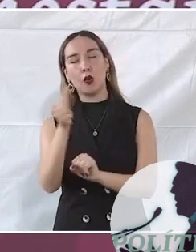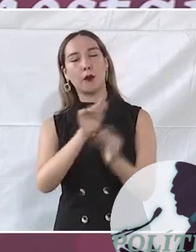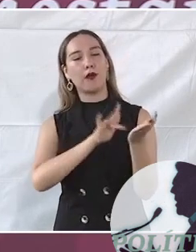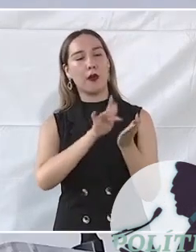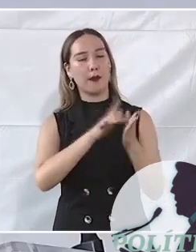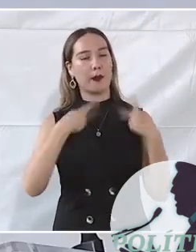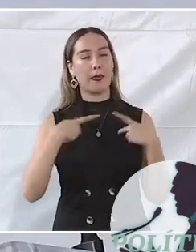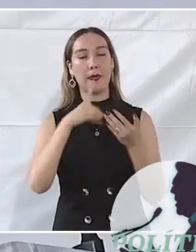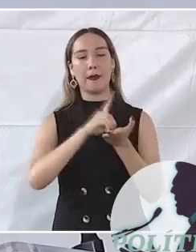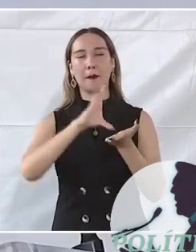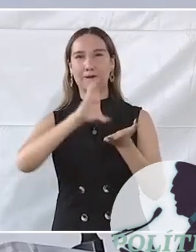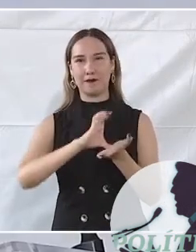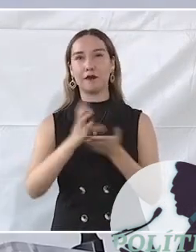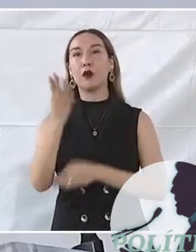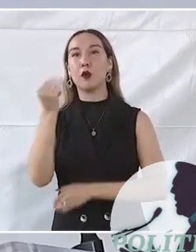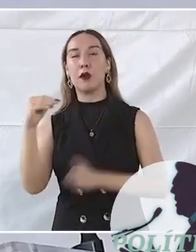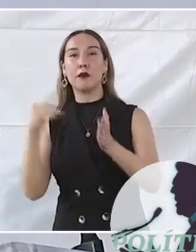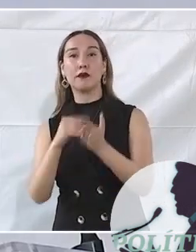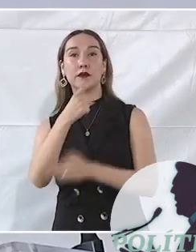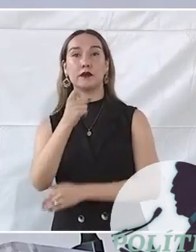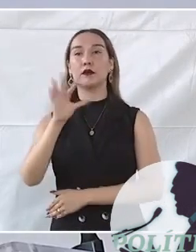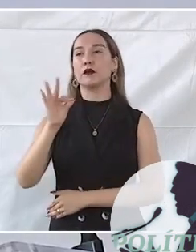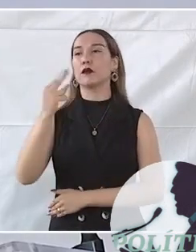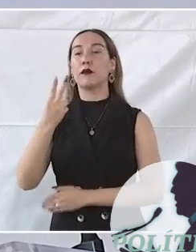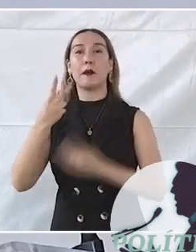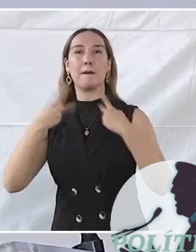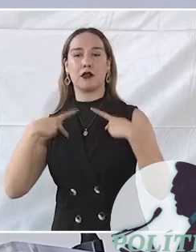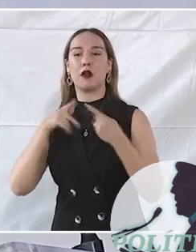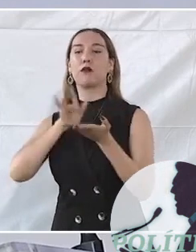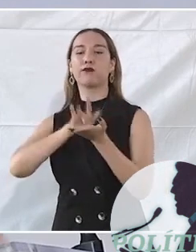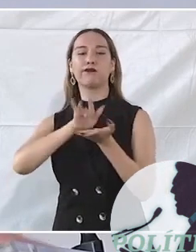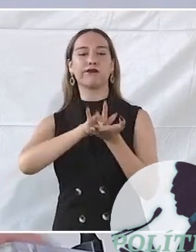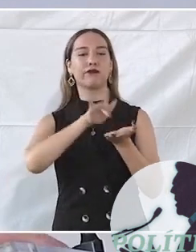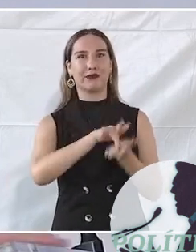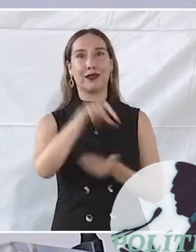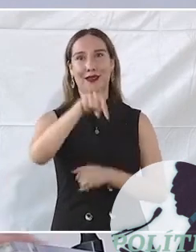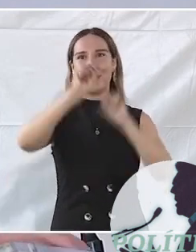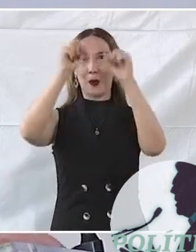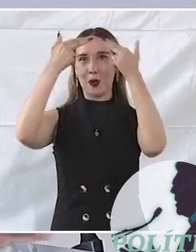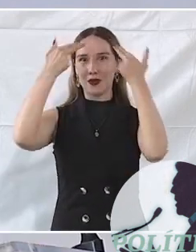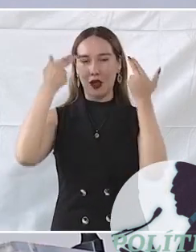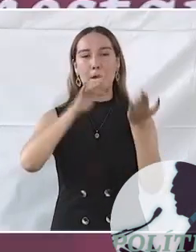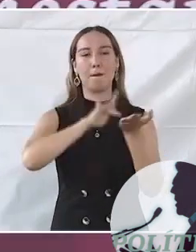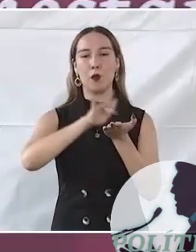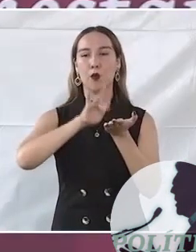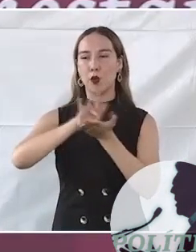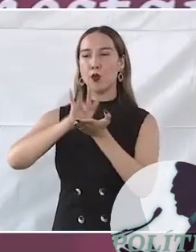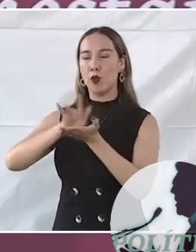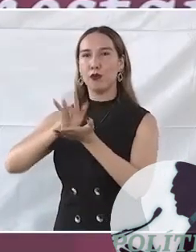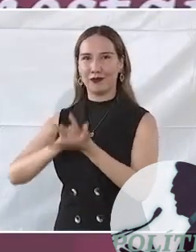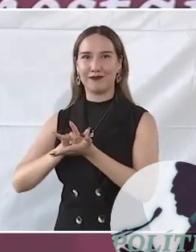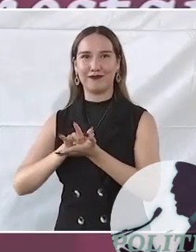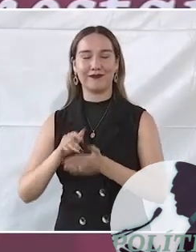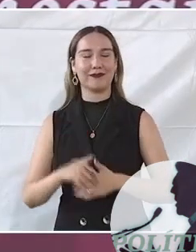esta beneficia a 9.142 personas aquí en la Huasteca. Como ya se mencionó,